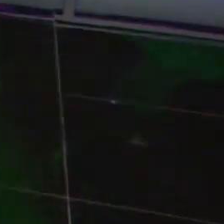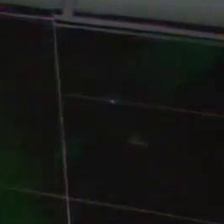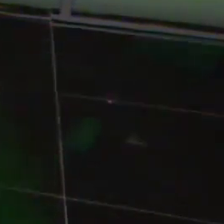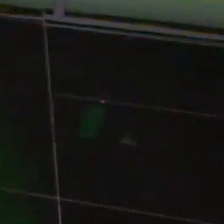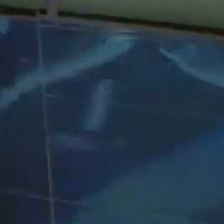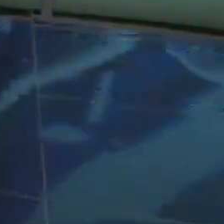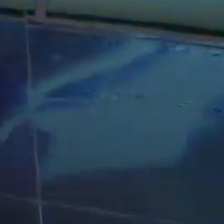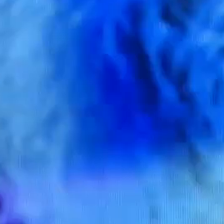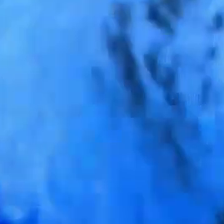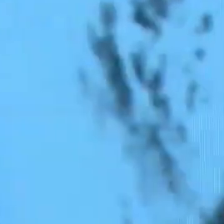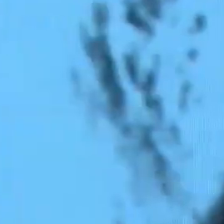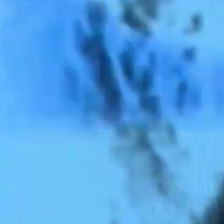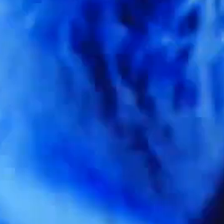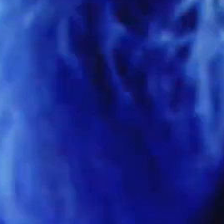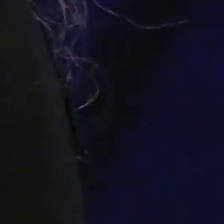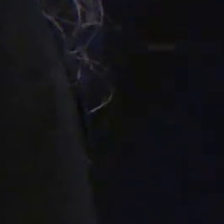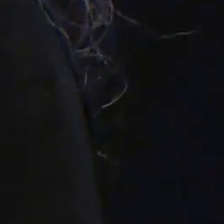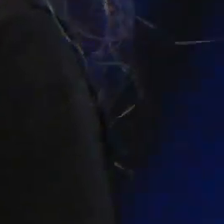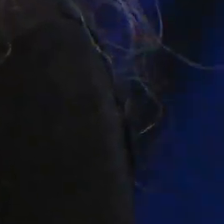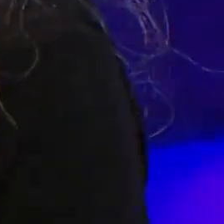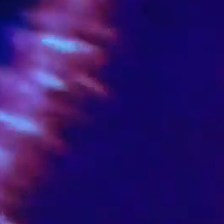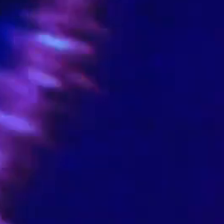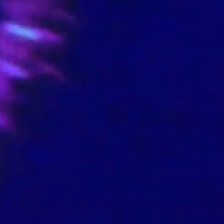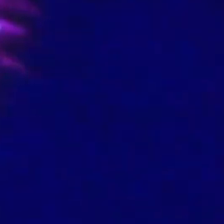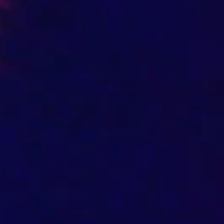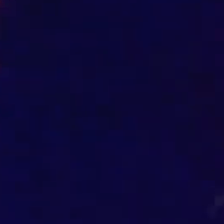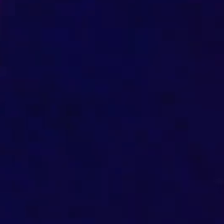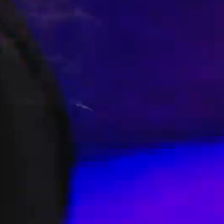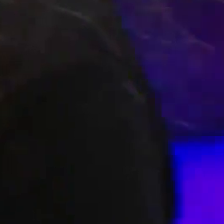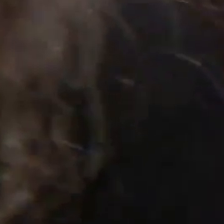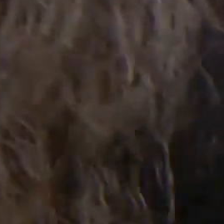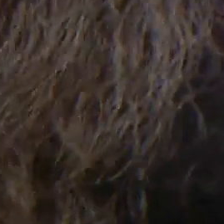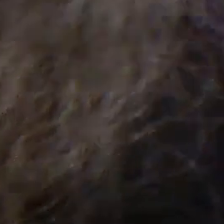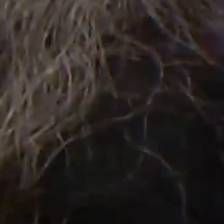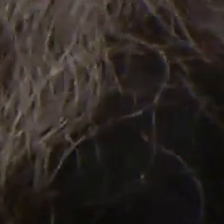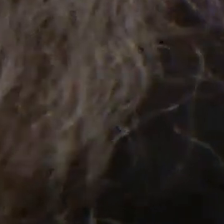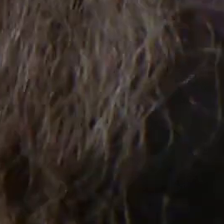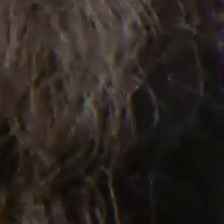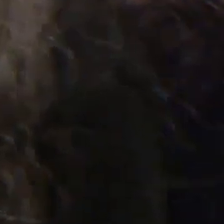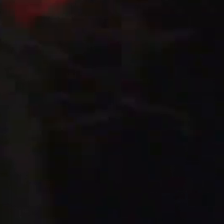humanidad, de la soledad de la humanidad, de la soledad de la humanidad.